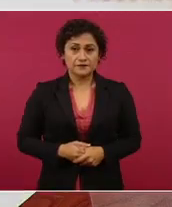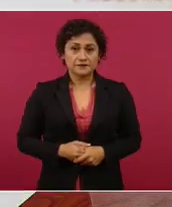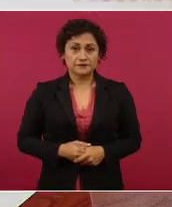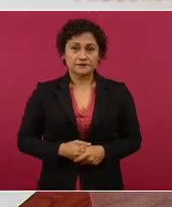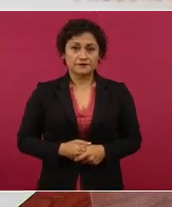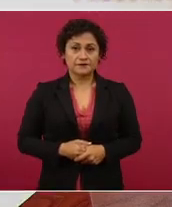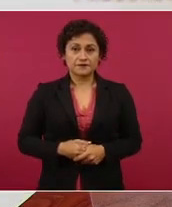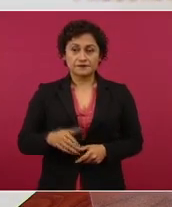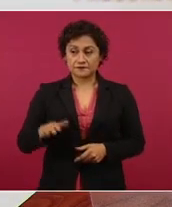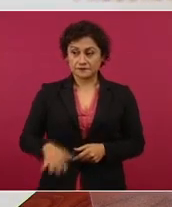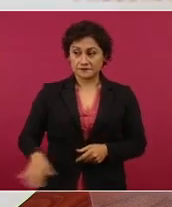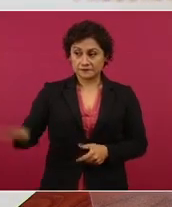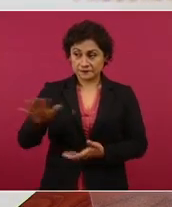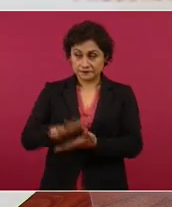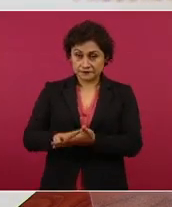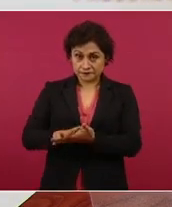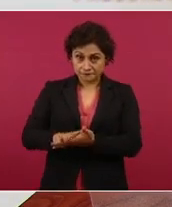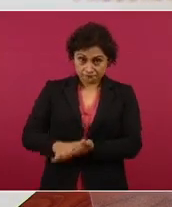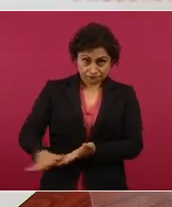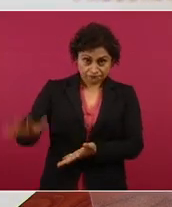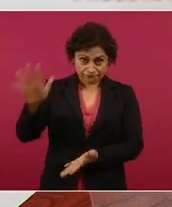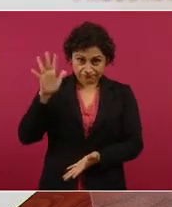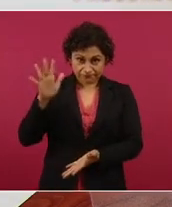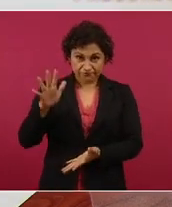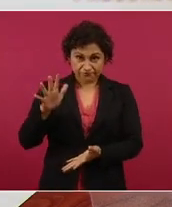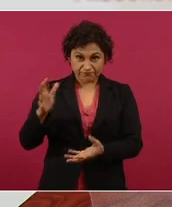Son muchísimos